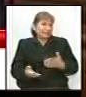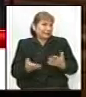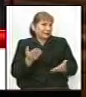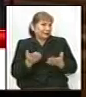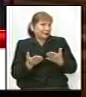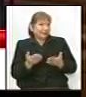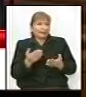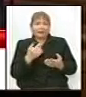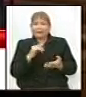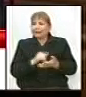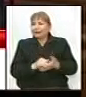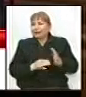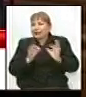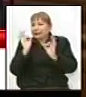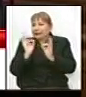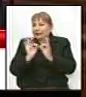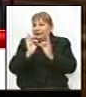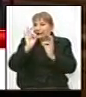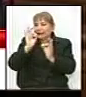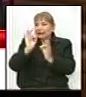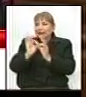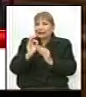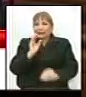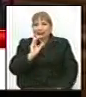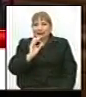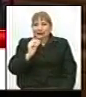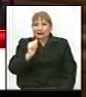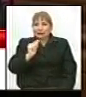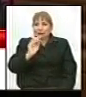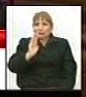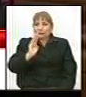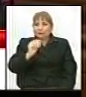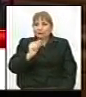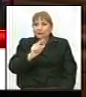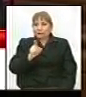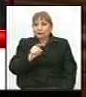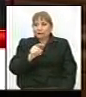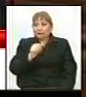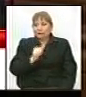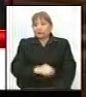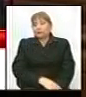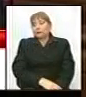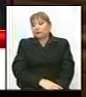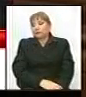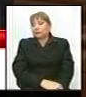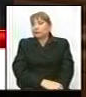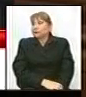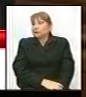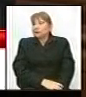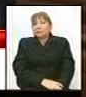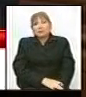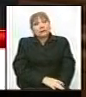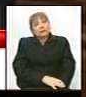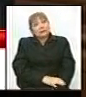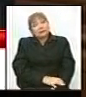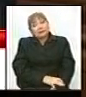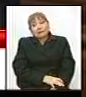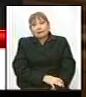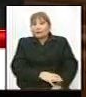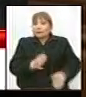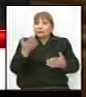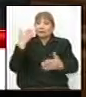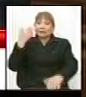esas triquiñuelas era experto el señor Cavaza, y así fue como se consagró en el año 2000. Y a mí me tocó